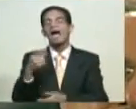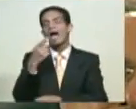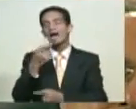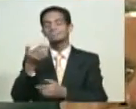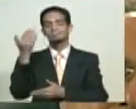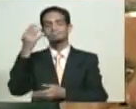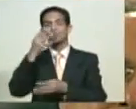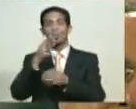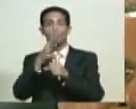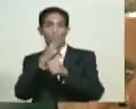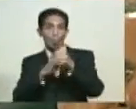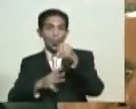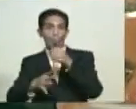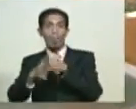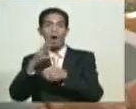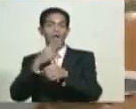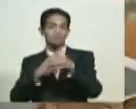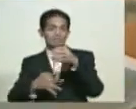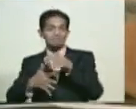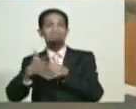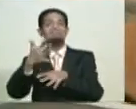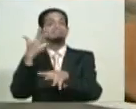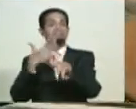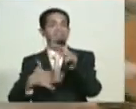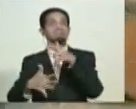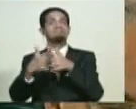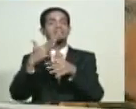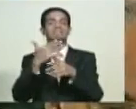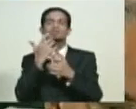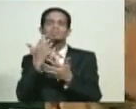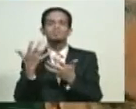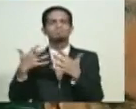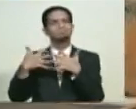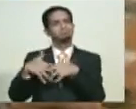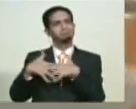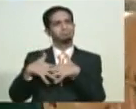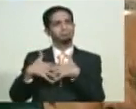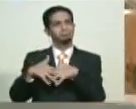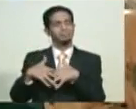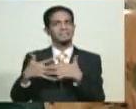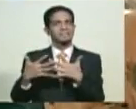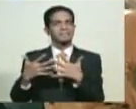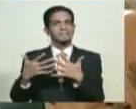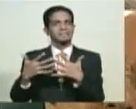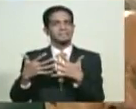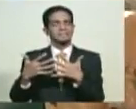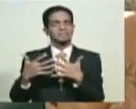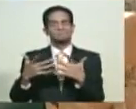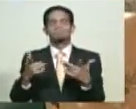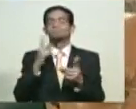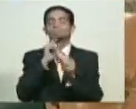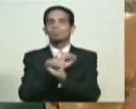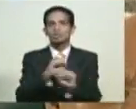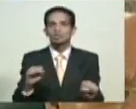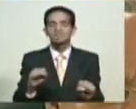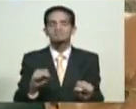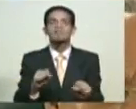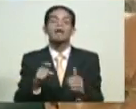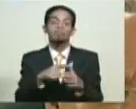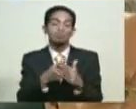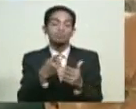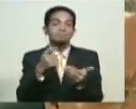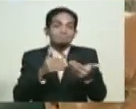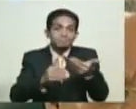sistemas, de tal manera que pudiésemos ver que eso iba a funcionar correctamente en el día de la reconversión